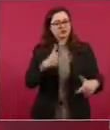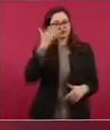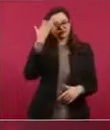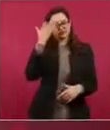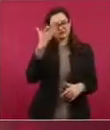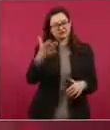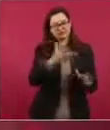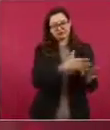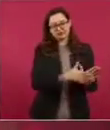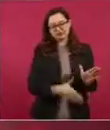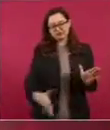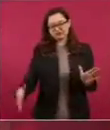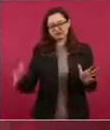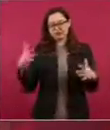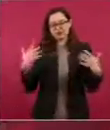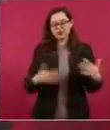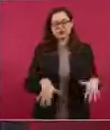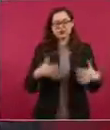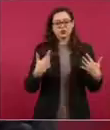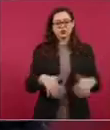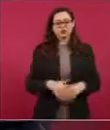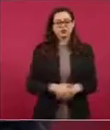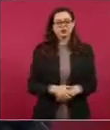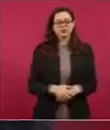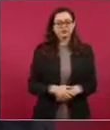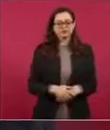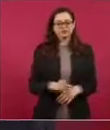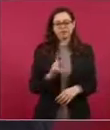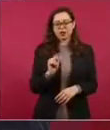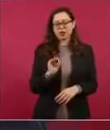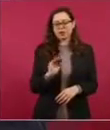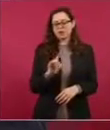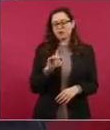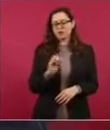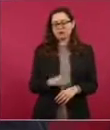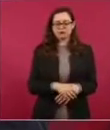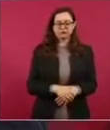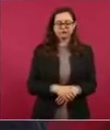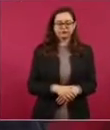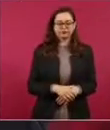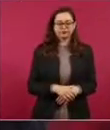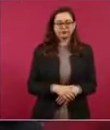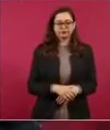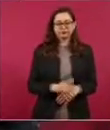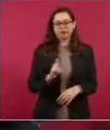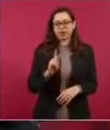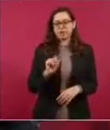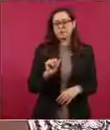la de Pablo, Pablito, como lo conocían.